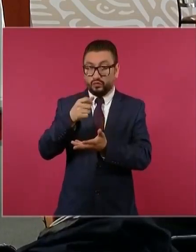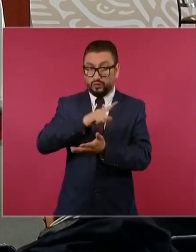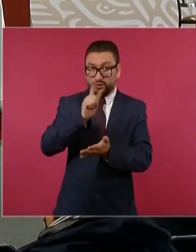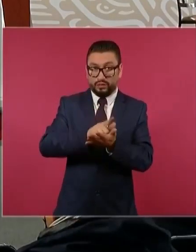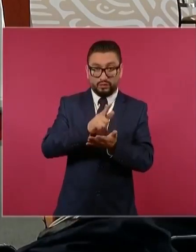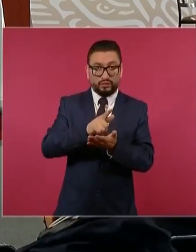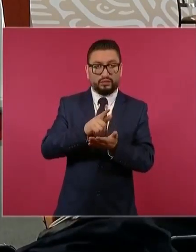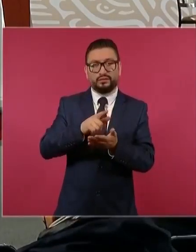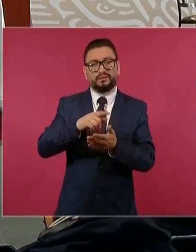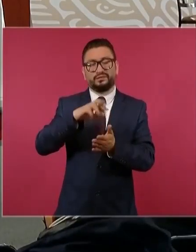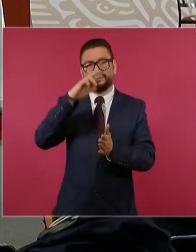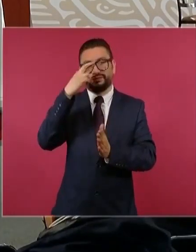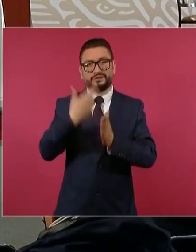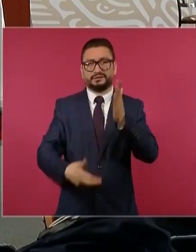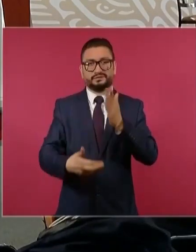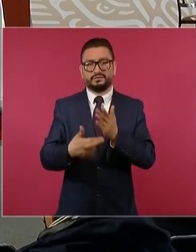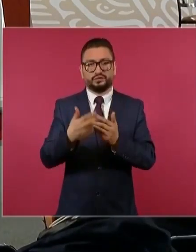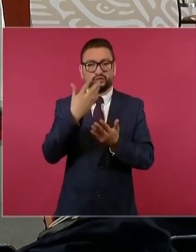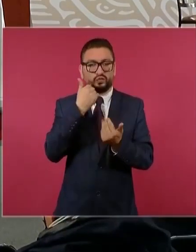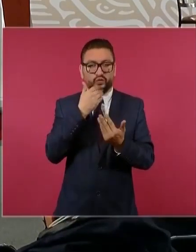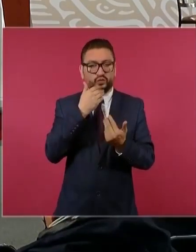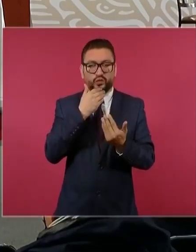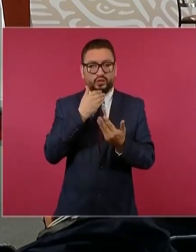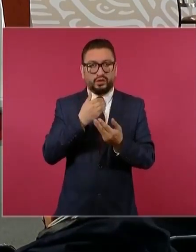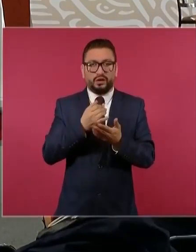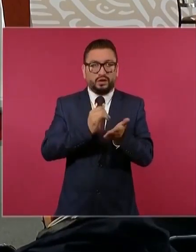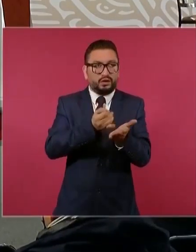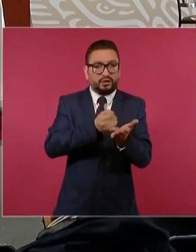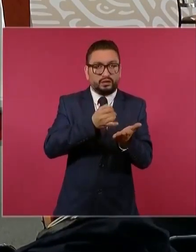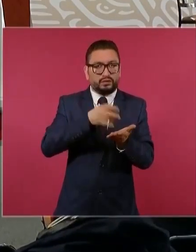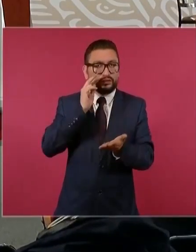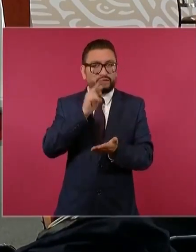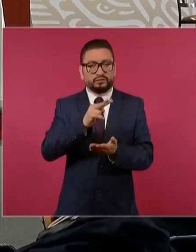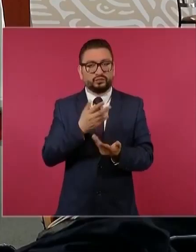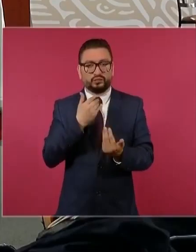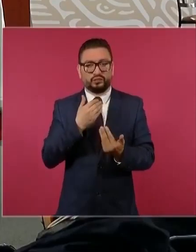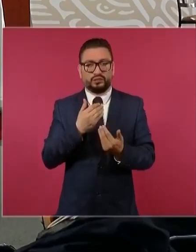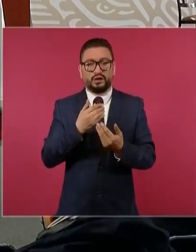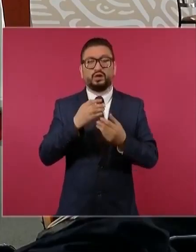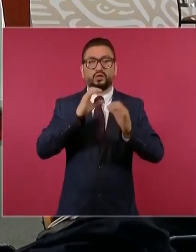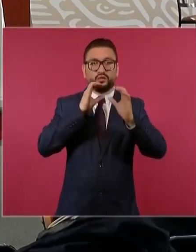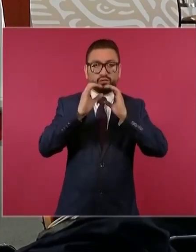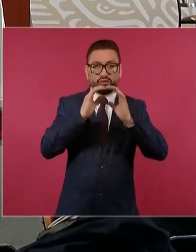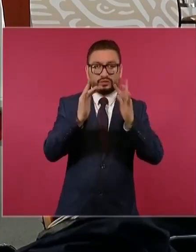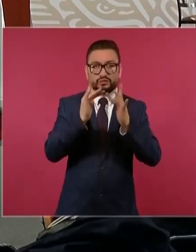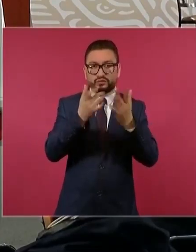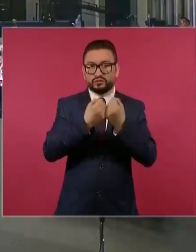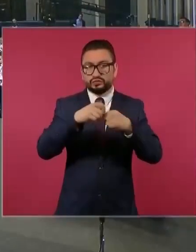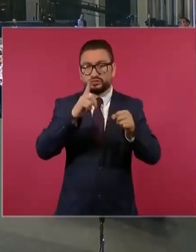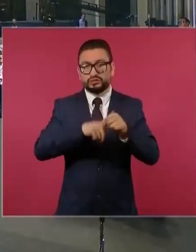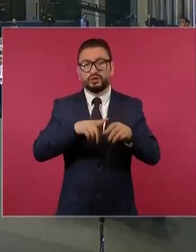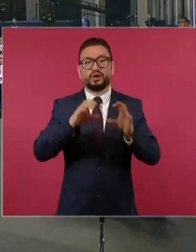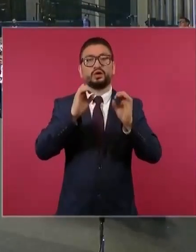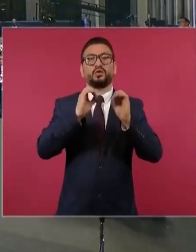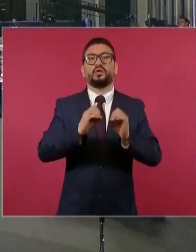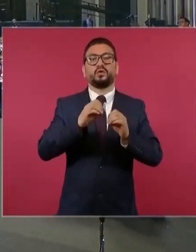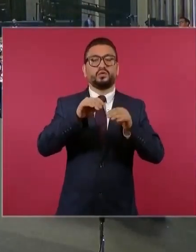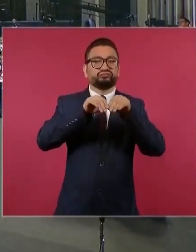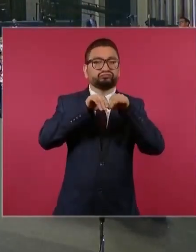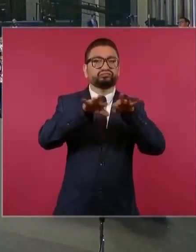ilegales. No están en los presupuestos de comunicación social ni de